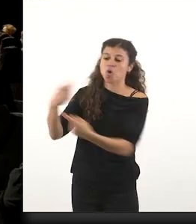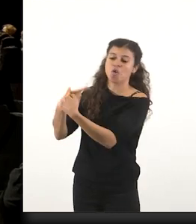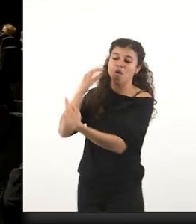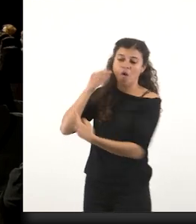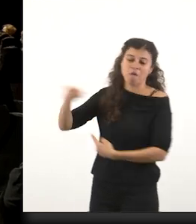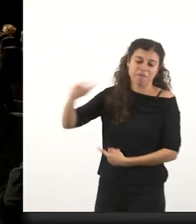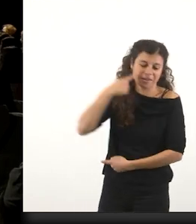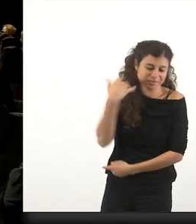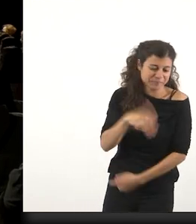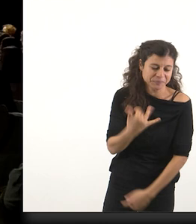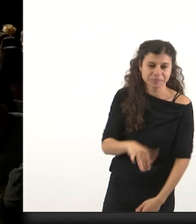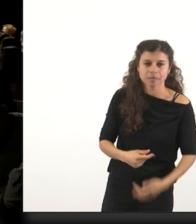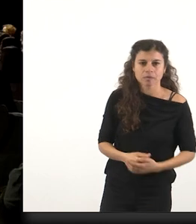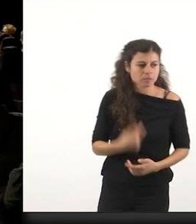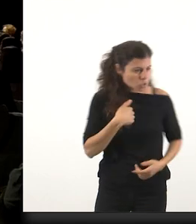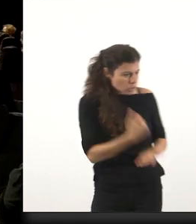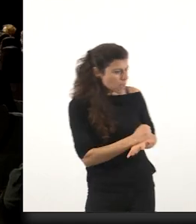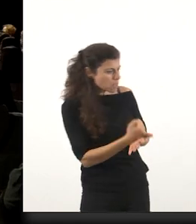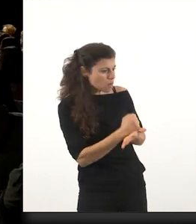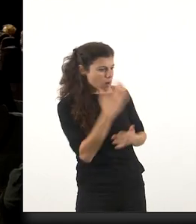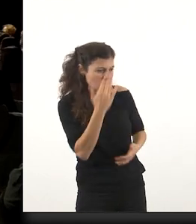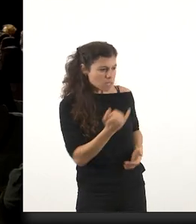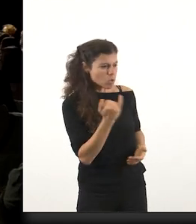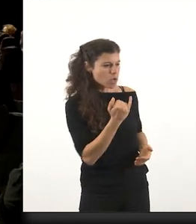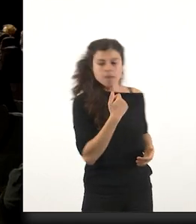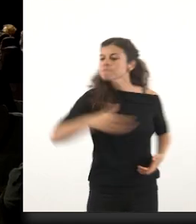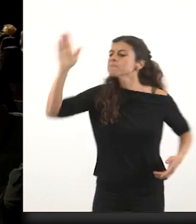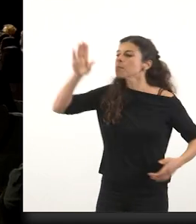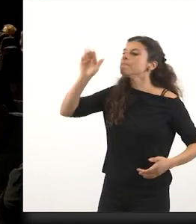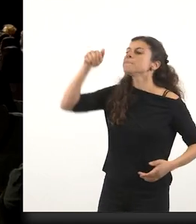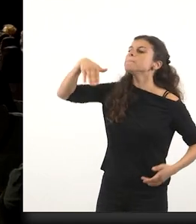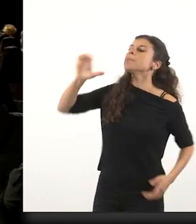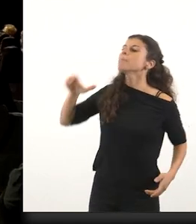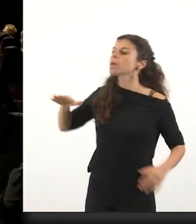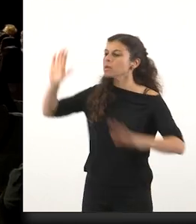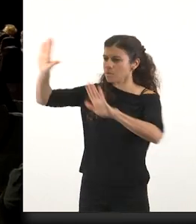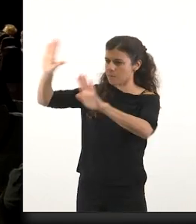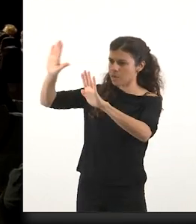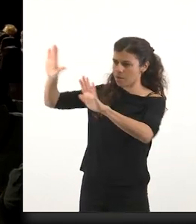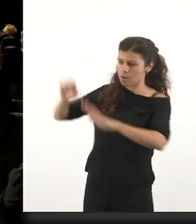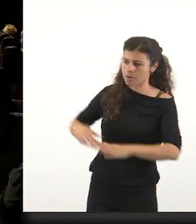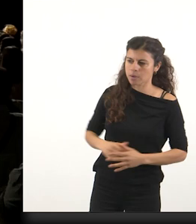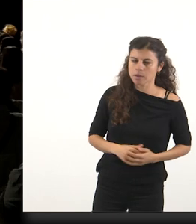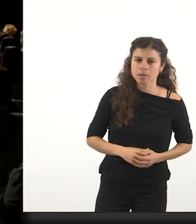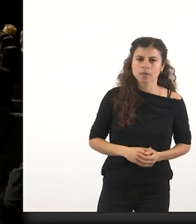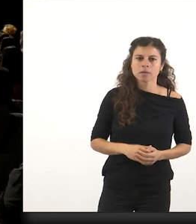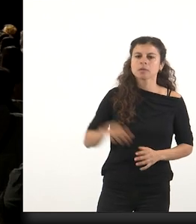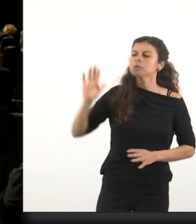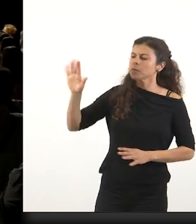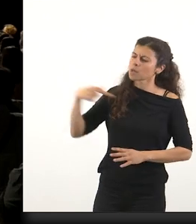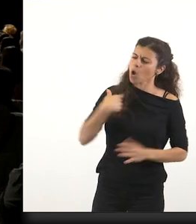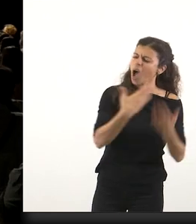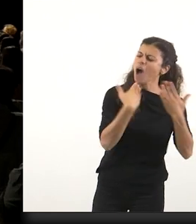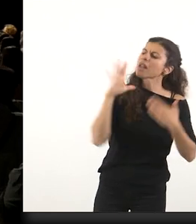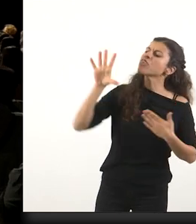mira. Y si quiere callar yo, maricón, gilipollas. ¡Pame! ¡Ey, párate ahí! Hola con mis